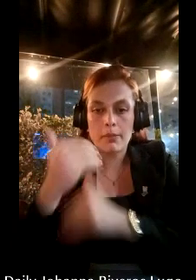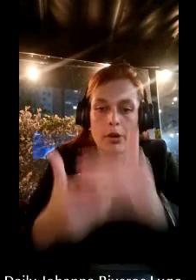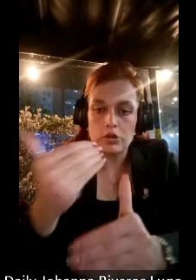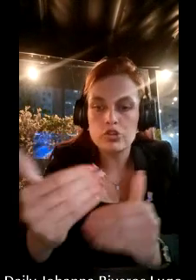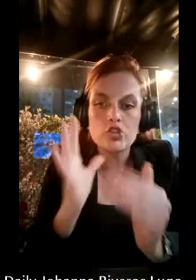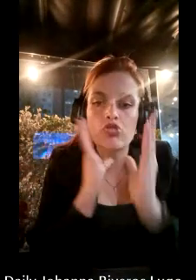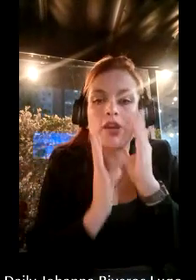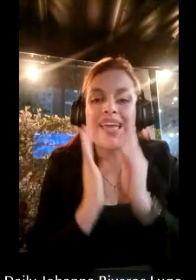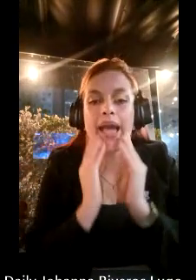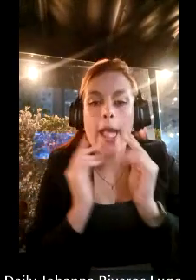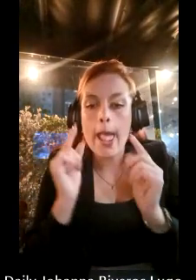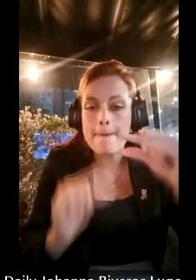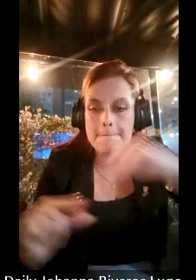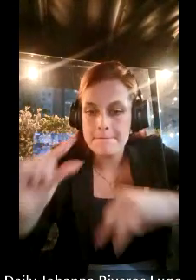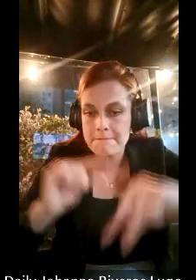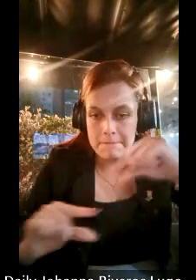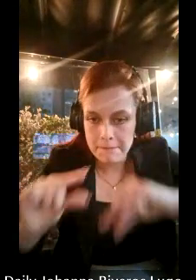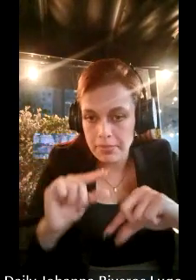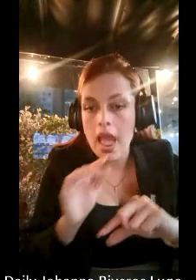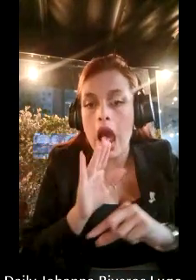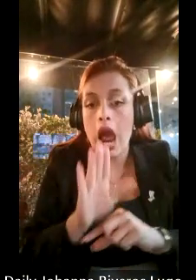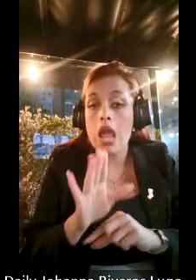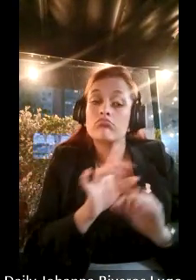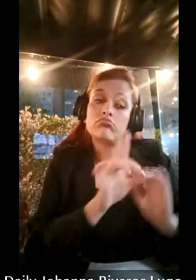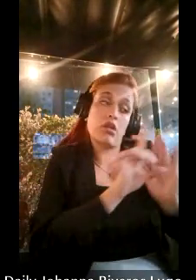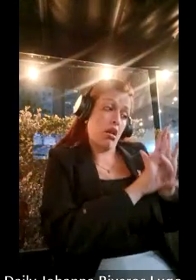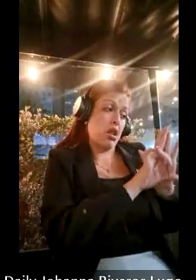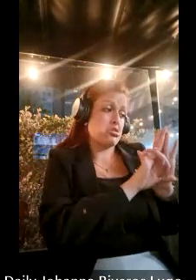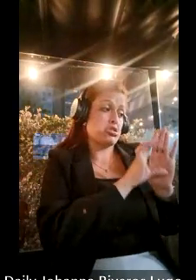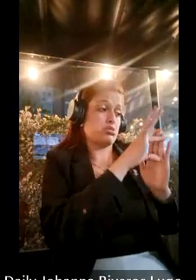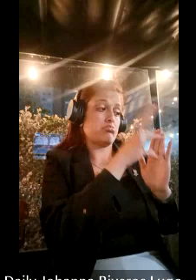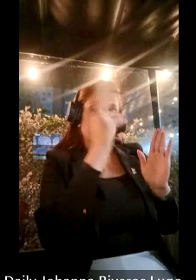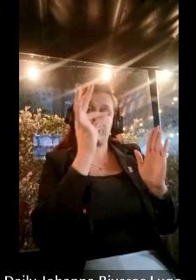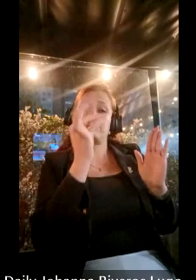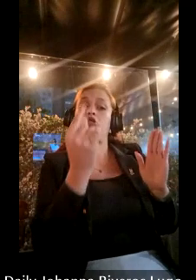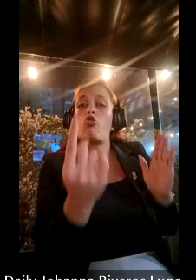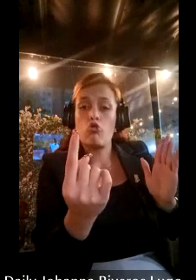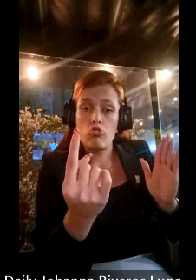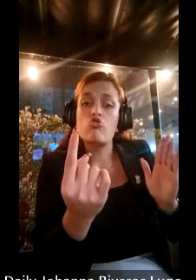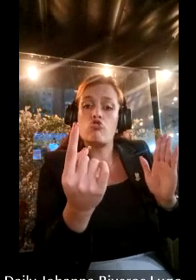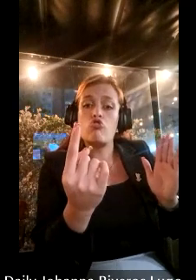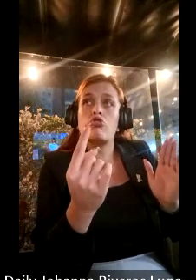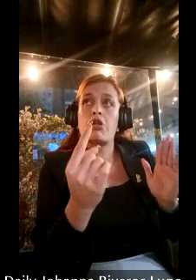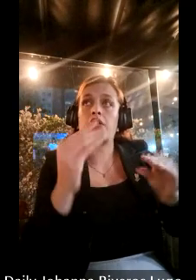Podemos escoger una de las leyes de Newton para hacer nuestra evidencia, nuestro experimento.